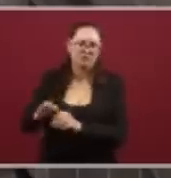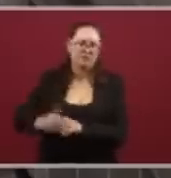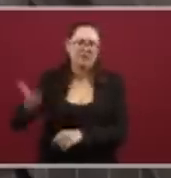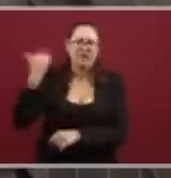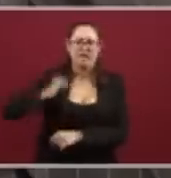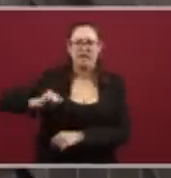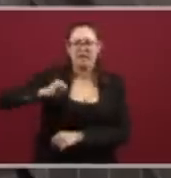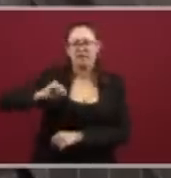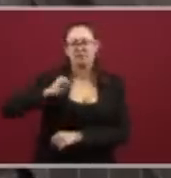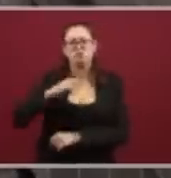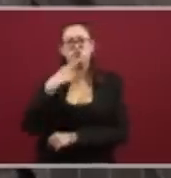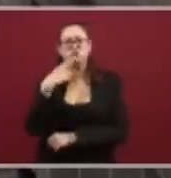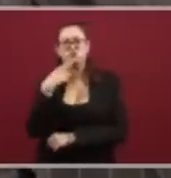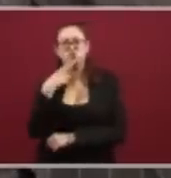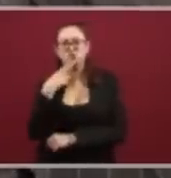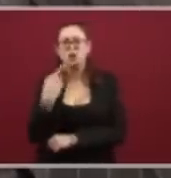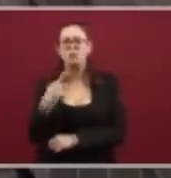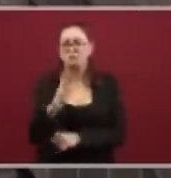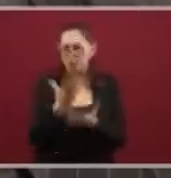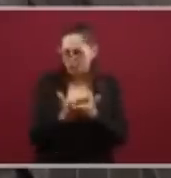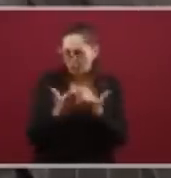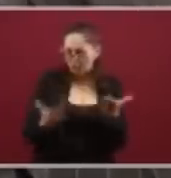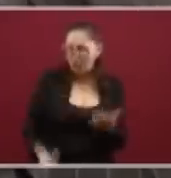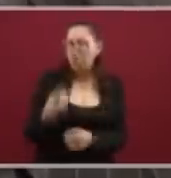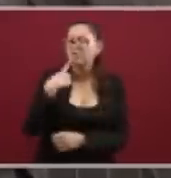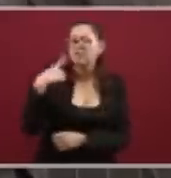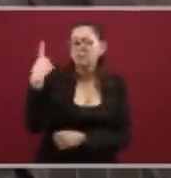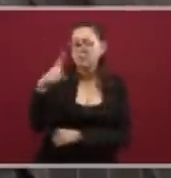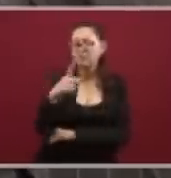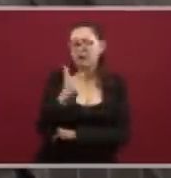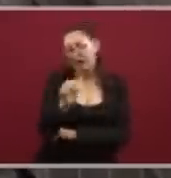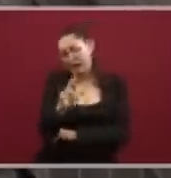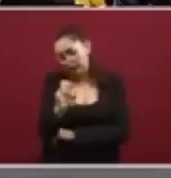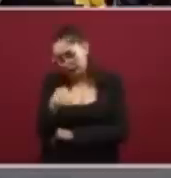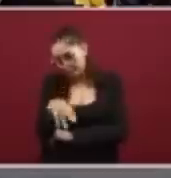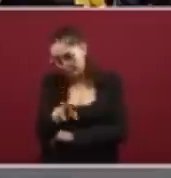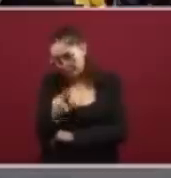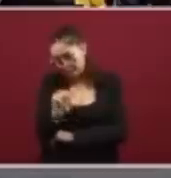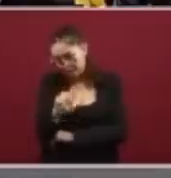germán martínez quien dio la orden de presentar esta denuncia